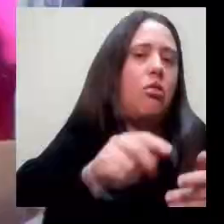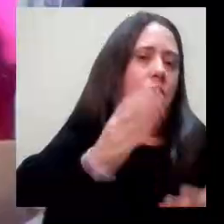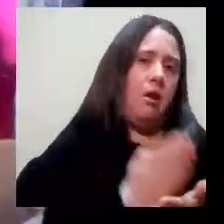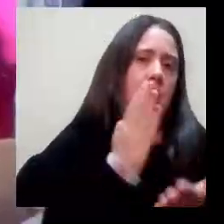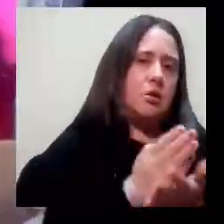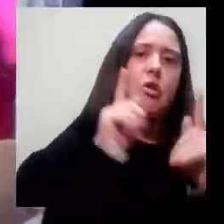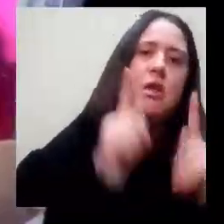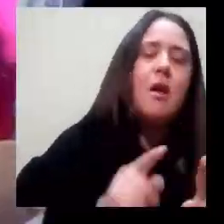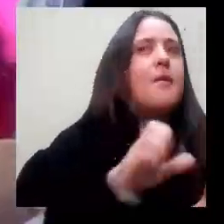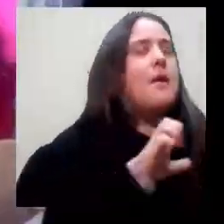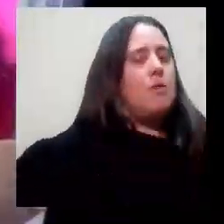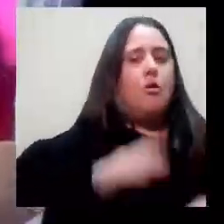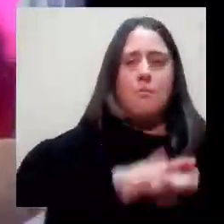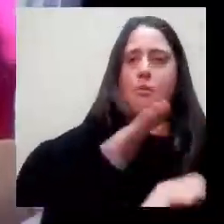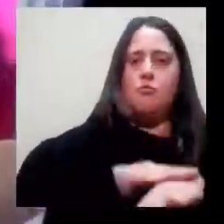de Estado, así como